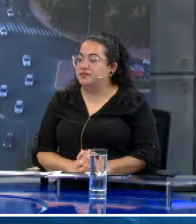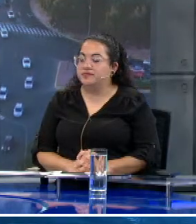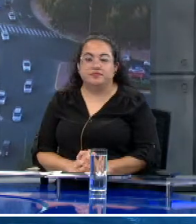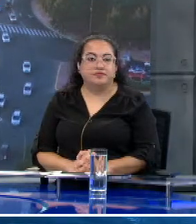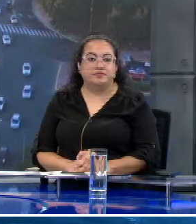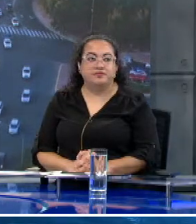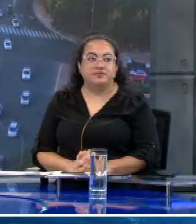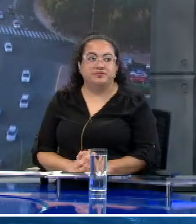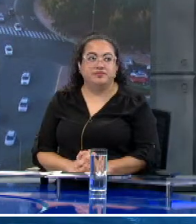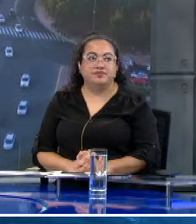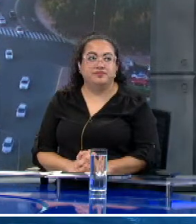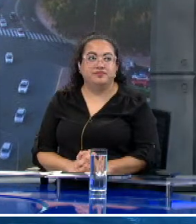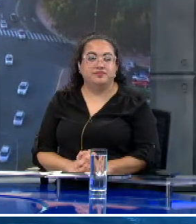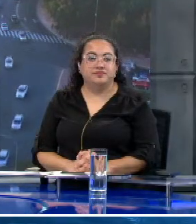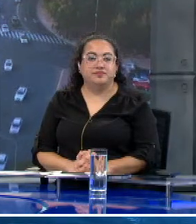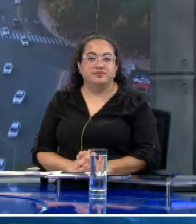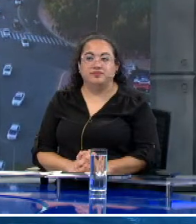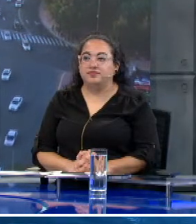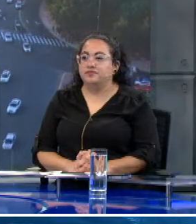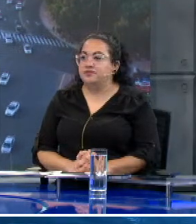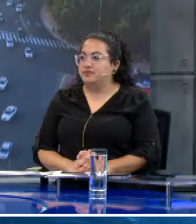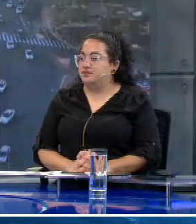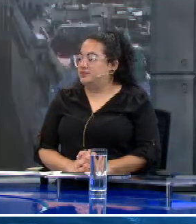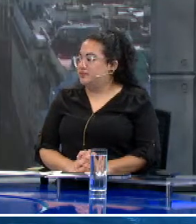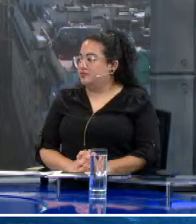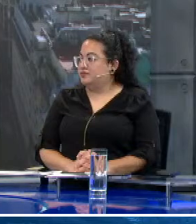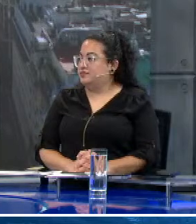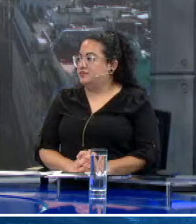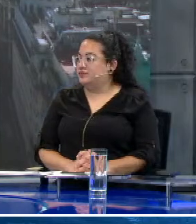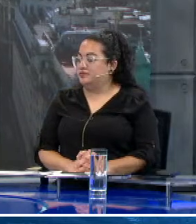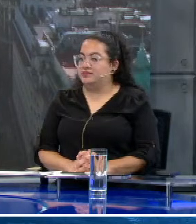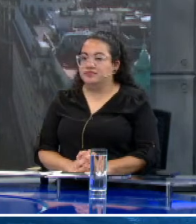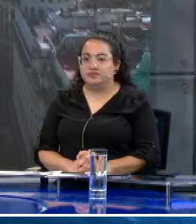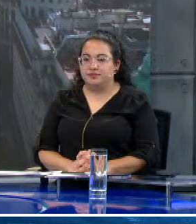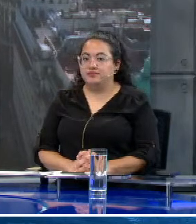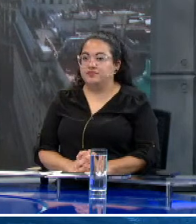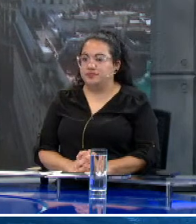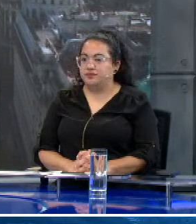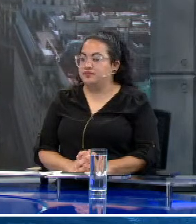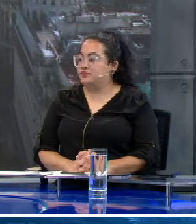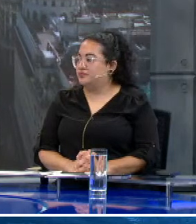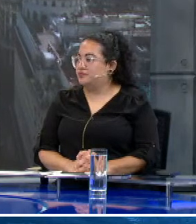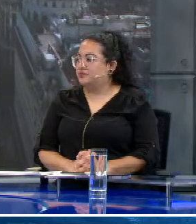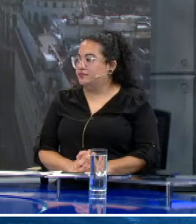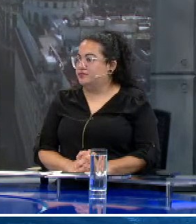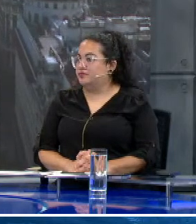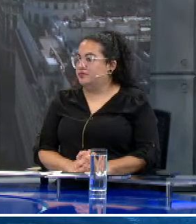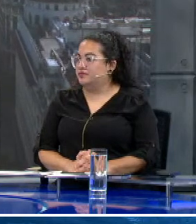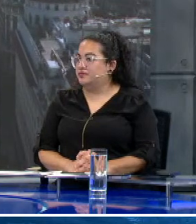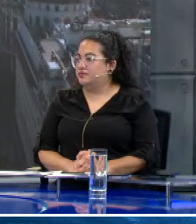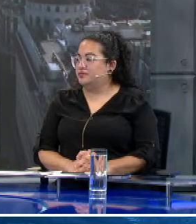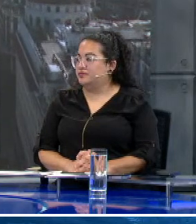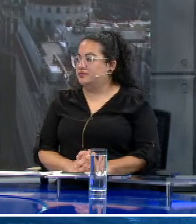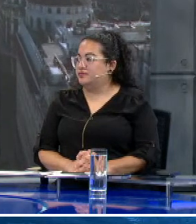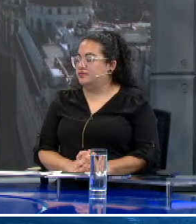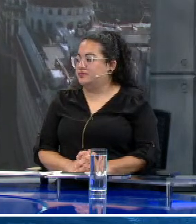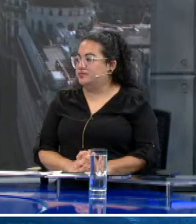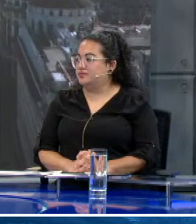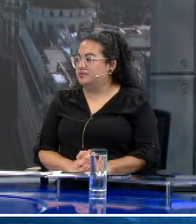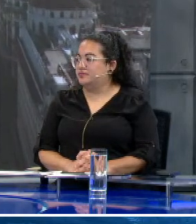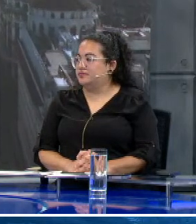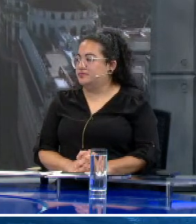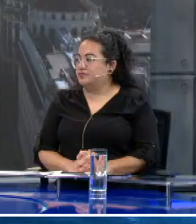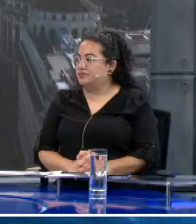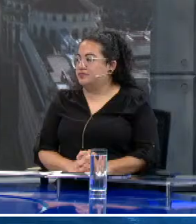homenaje que se va a hacer en el recinto. Recordemos que la sesión que nunca se anunció, pero bueno, que se va a hacer finalmente, que tiene que ver con